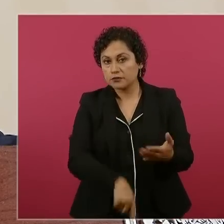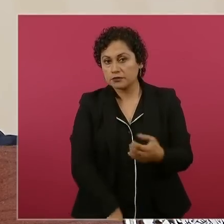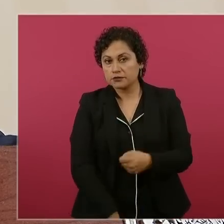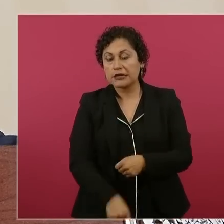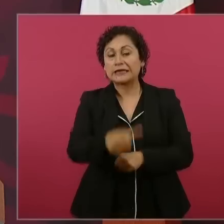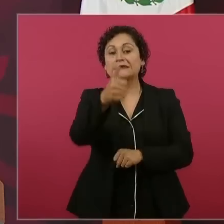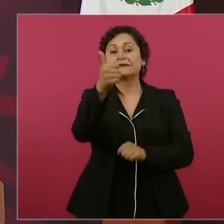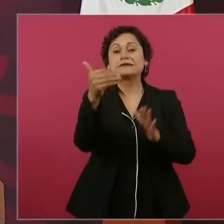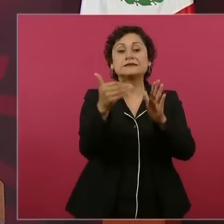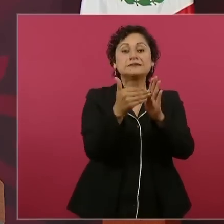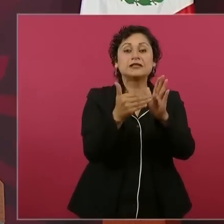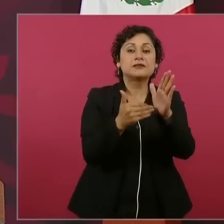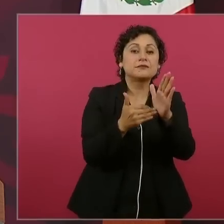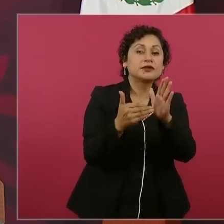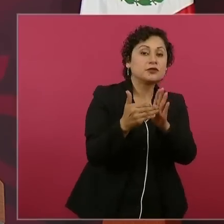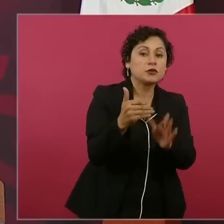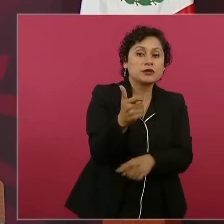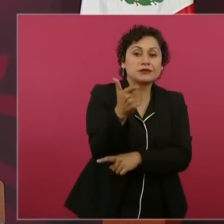6,000 millones de pesos al año.